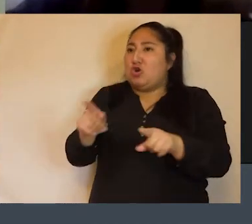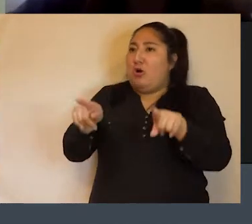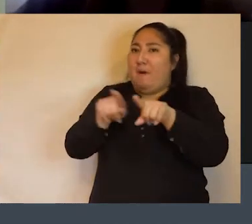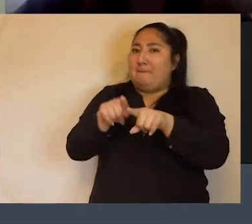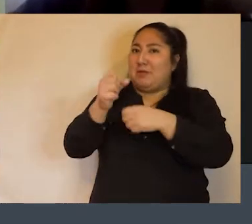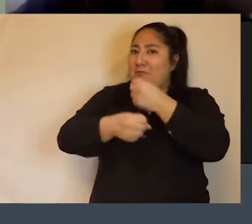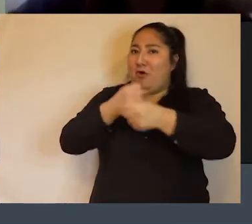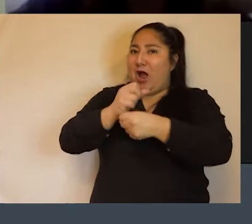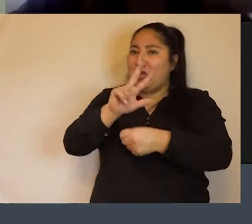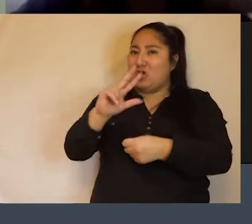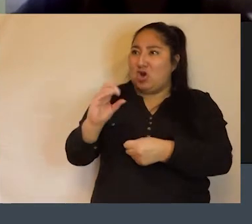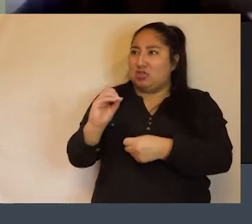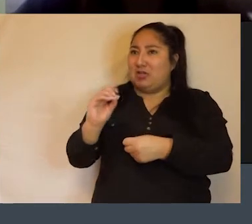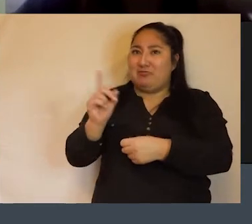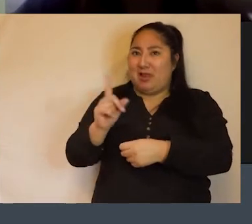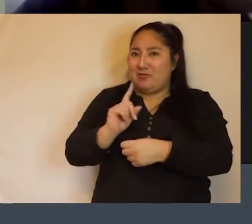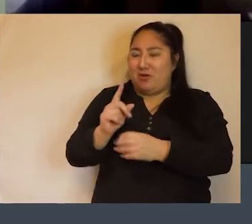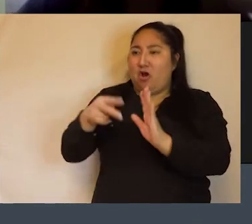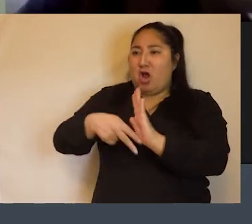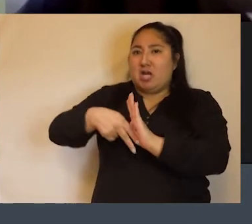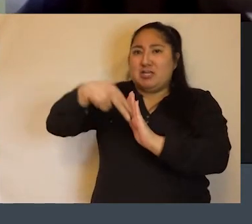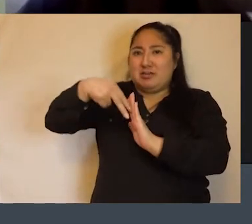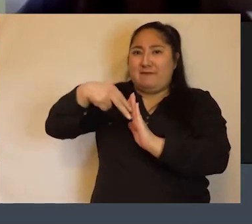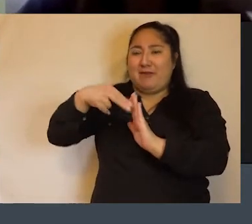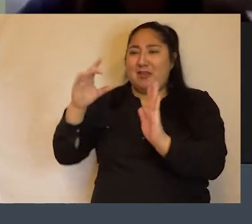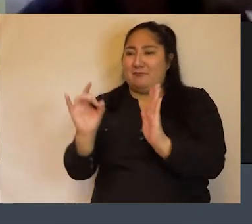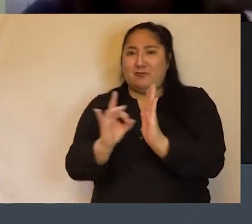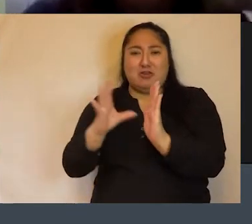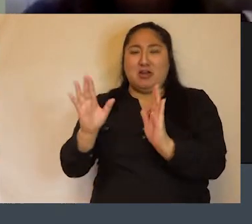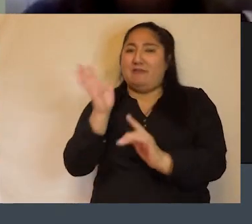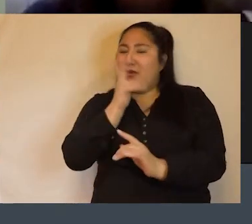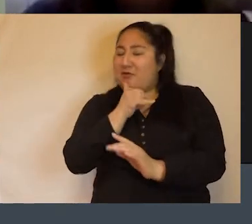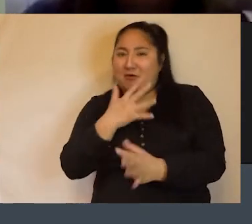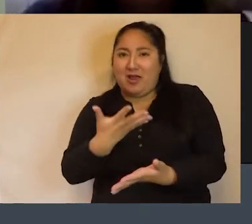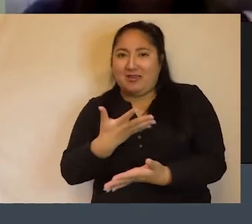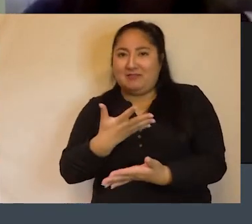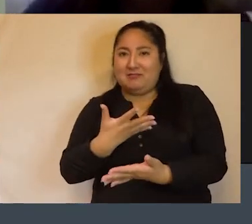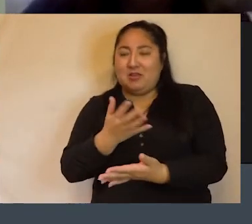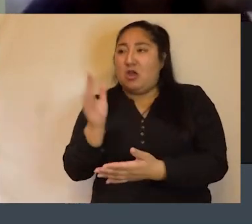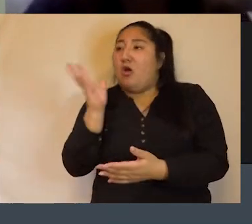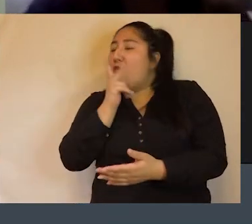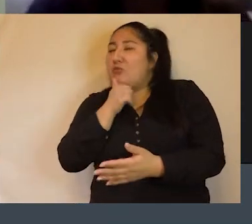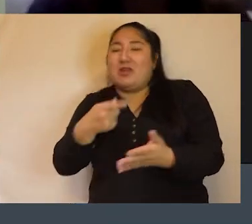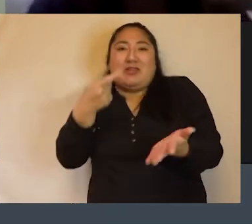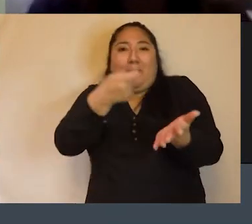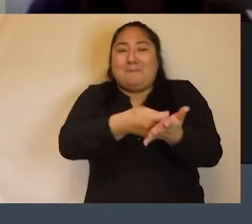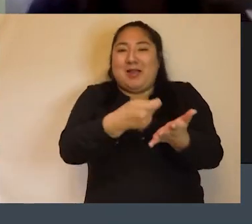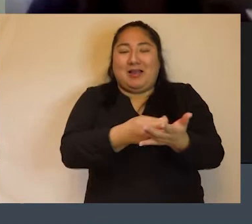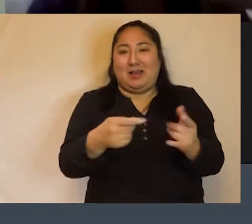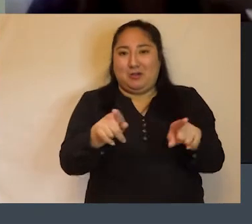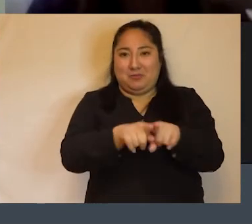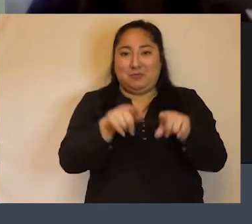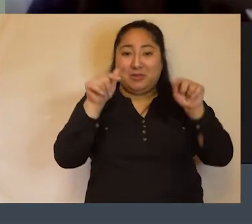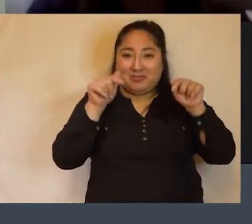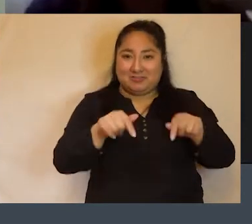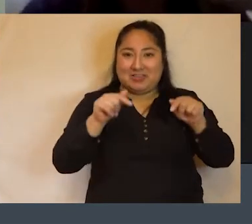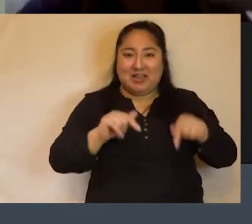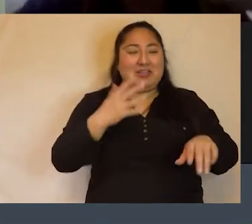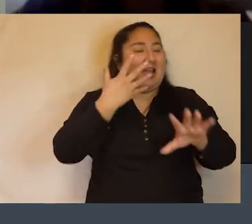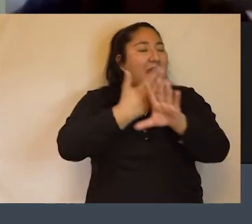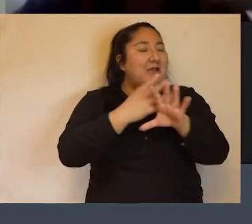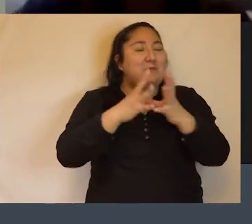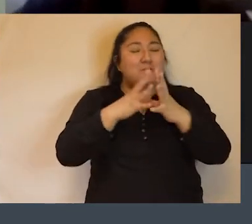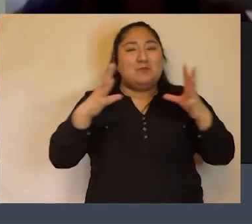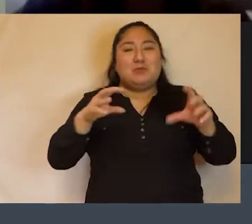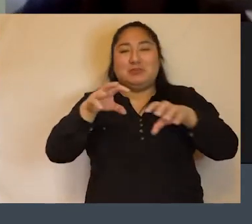año 80, gracias a Dios. Ya no tenemos el mismo nivel de riesgo, por lo tanto ya no tenemos que pagar lo mismo. Entonces hay